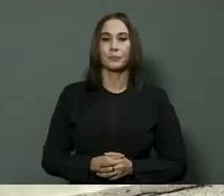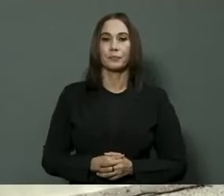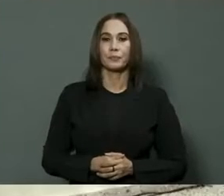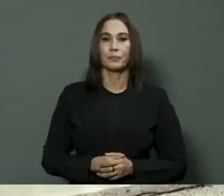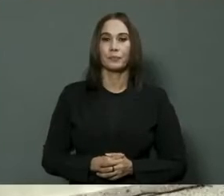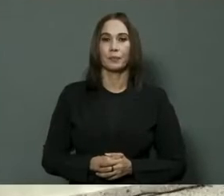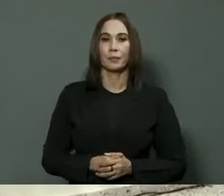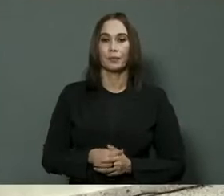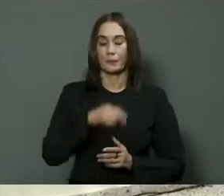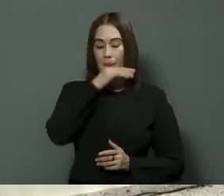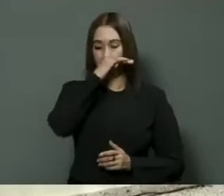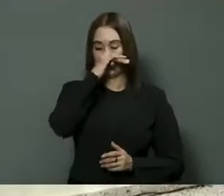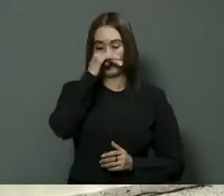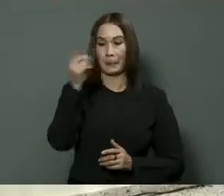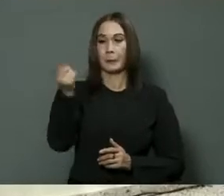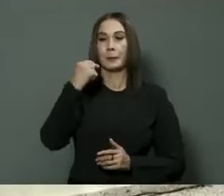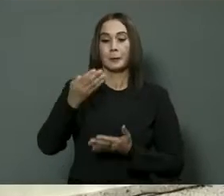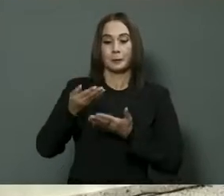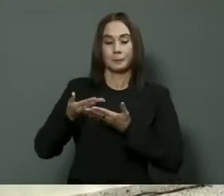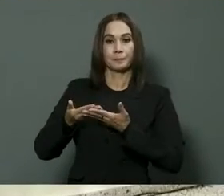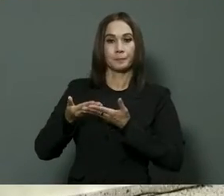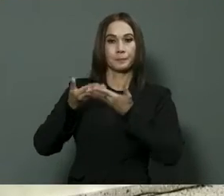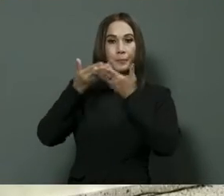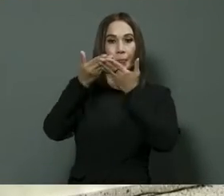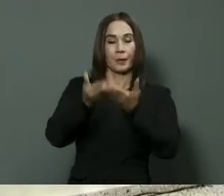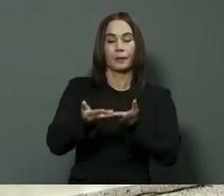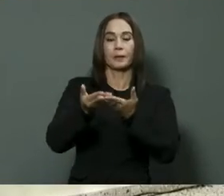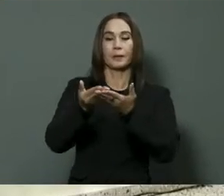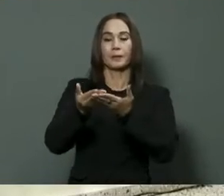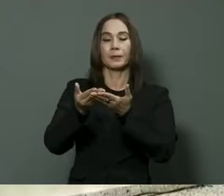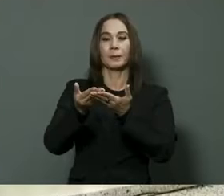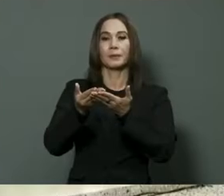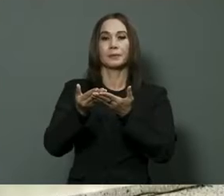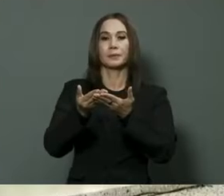a entregarle un trabajo